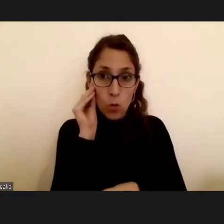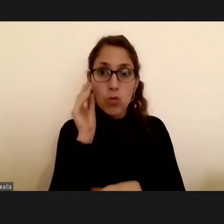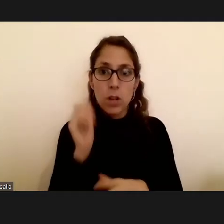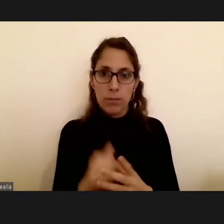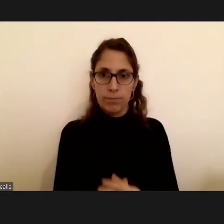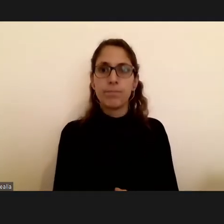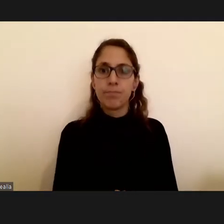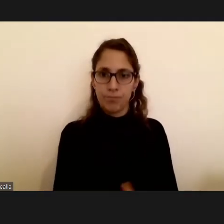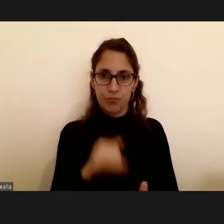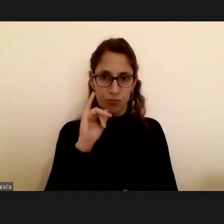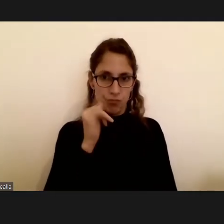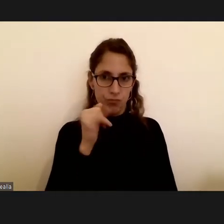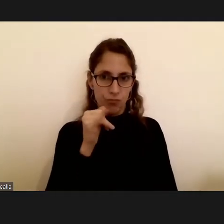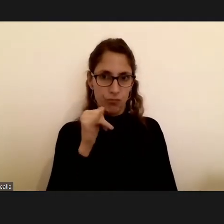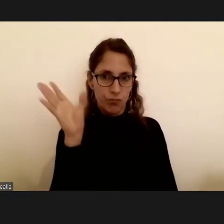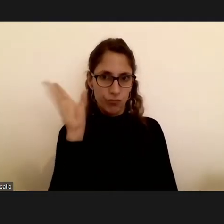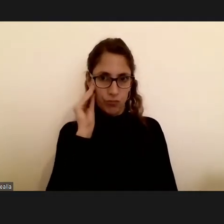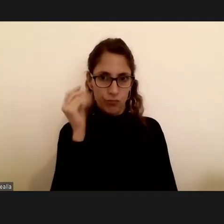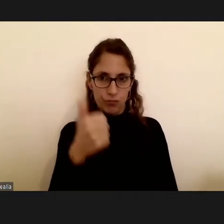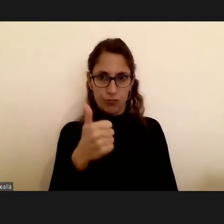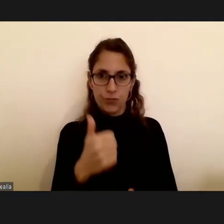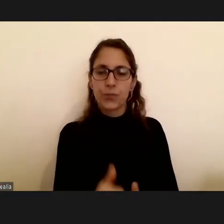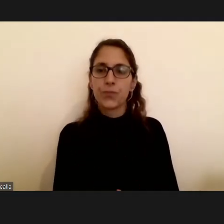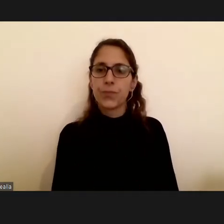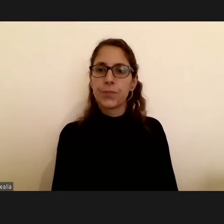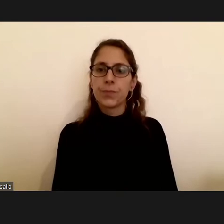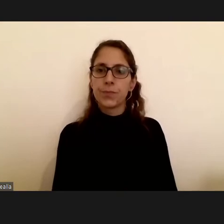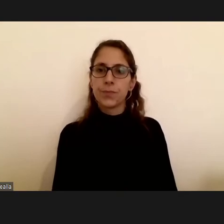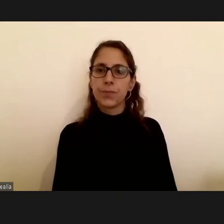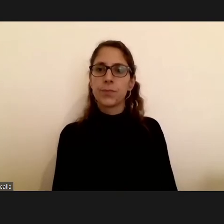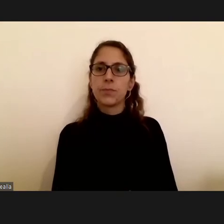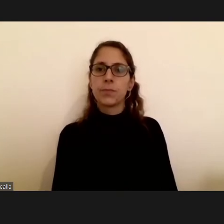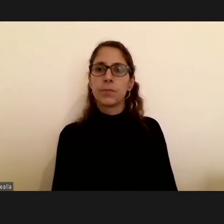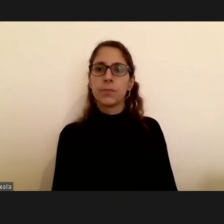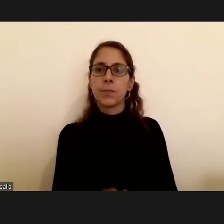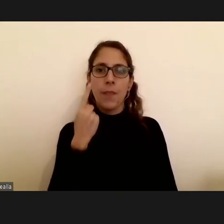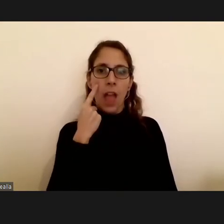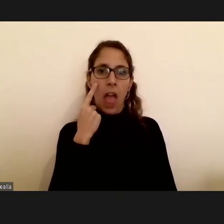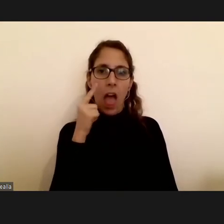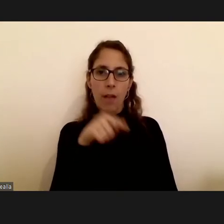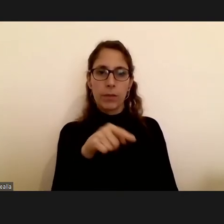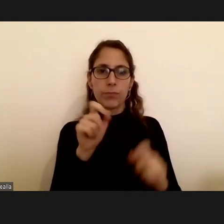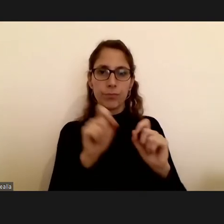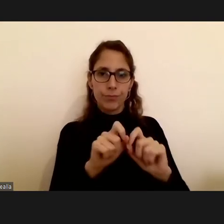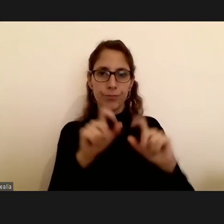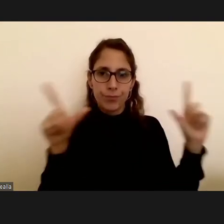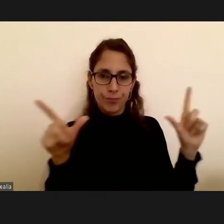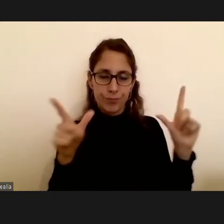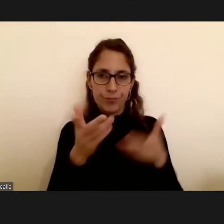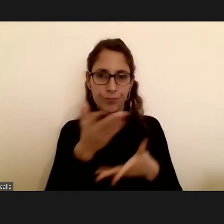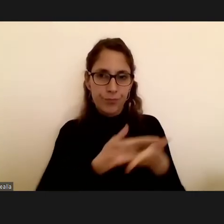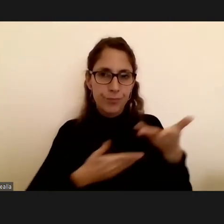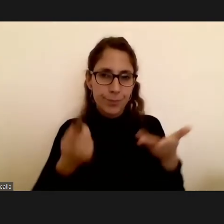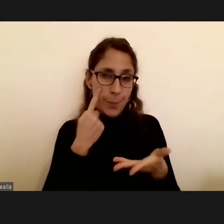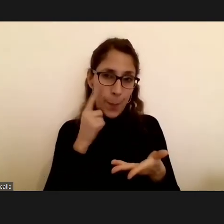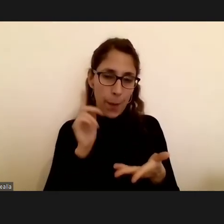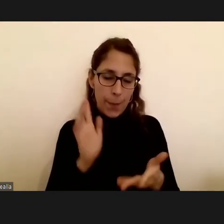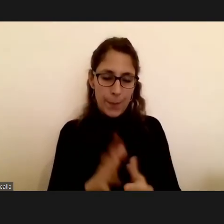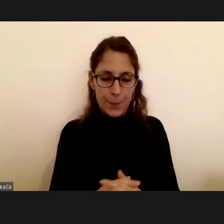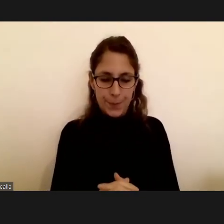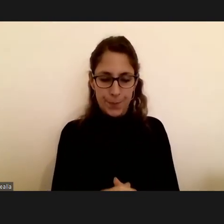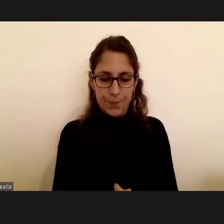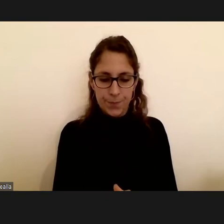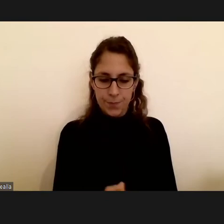Sí, profe, se escucha Sí, perfecto. sí. Bueno, a ver si puedo compartirles. Bueno, después